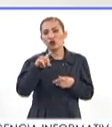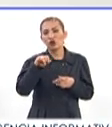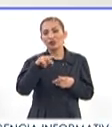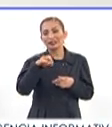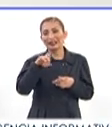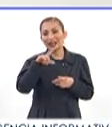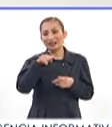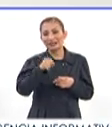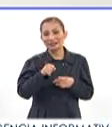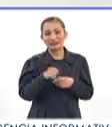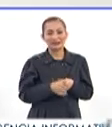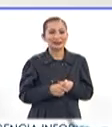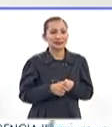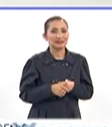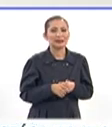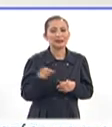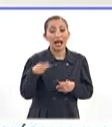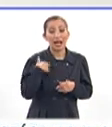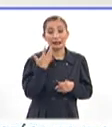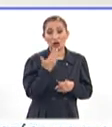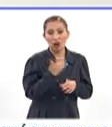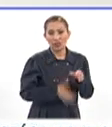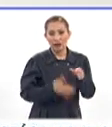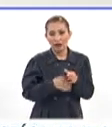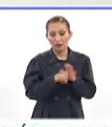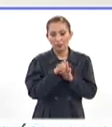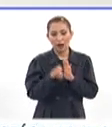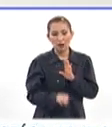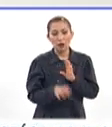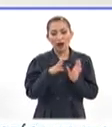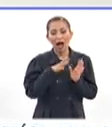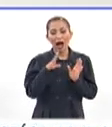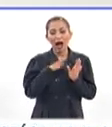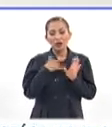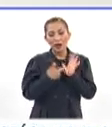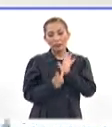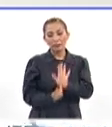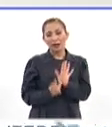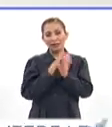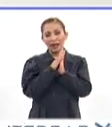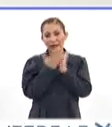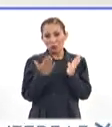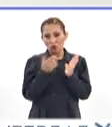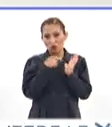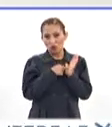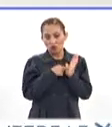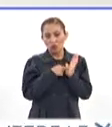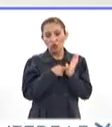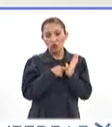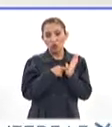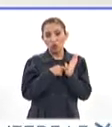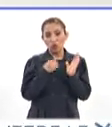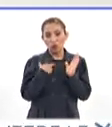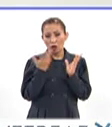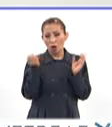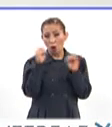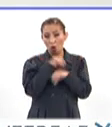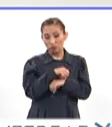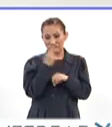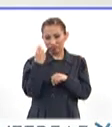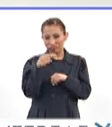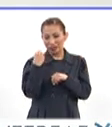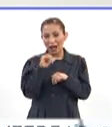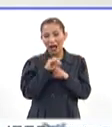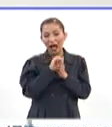Doncel de la Colina. A las 5 de la tarde va a haber una presentación editorial Oscura, así se